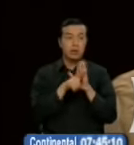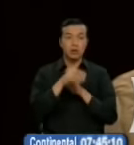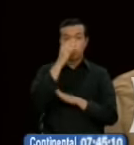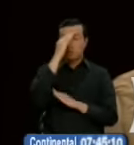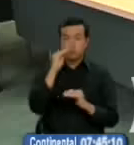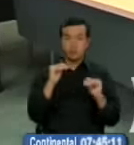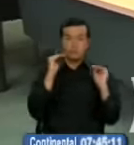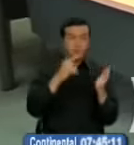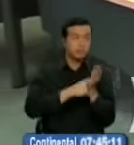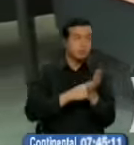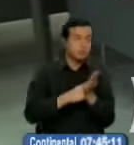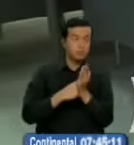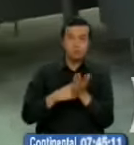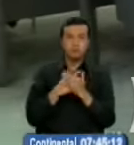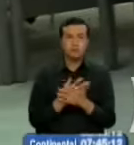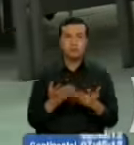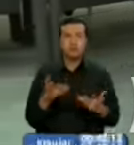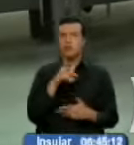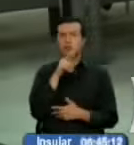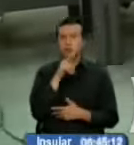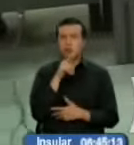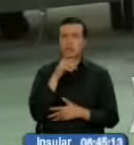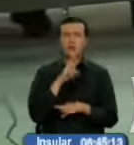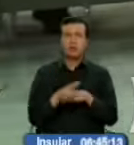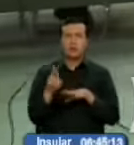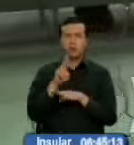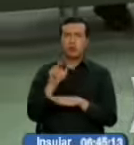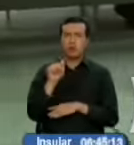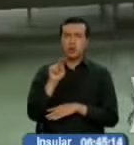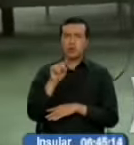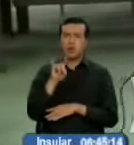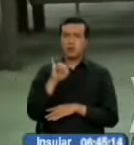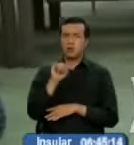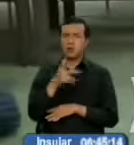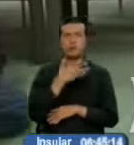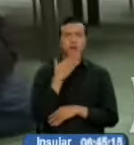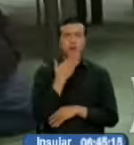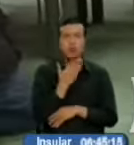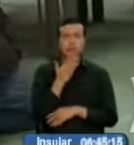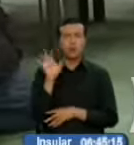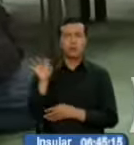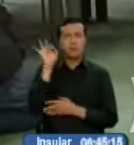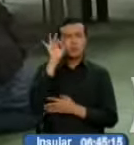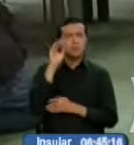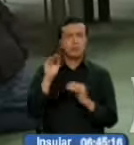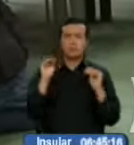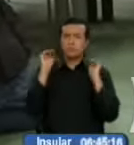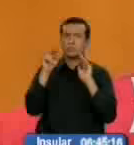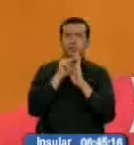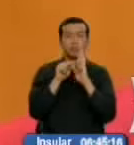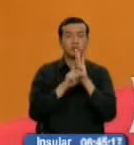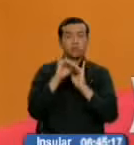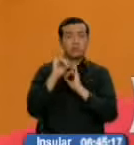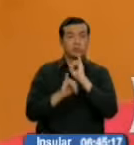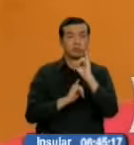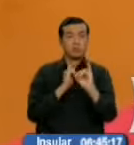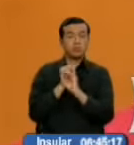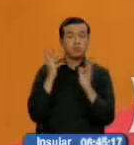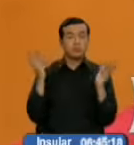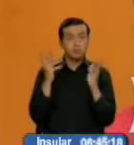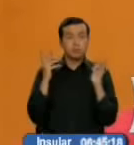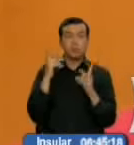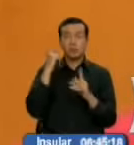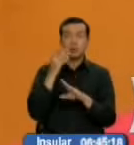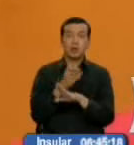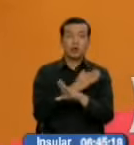Educación Superior, habría sido exigencia del entonces rector de la Andina, Enrique Ayala Mora, que en la elección prime la norma internacional, en la cual se dispone